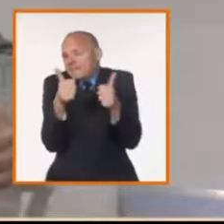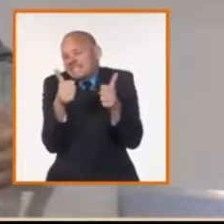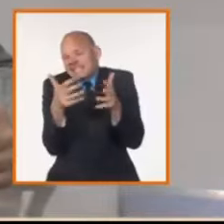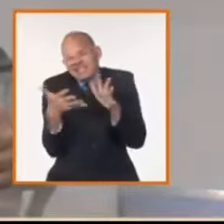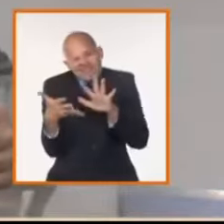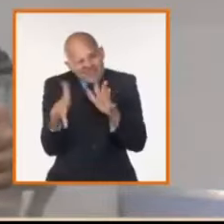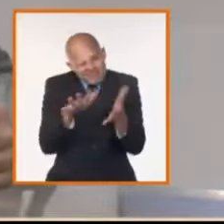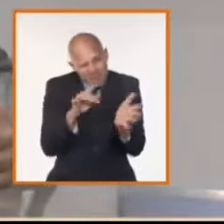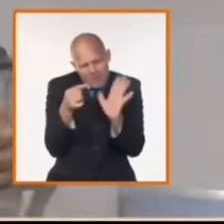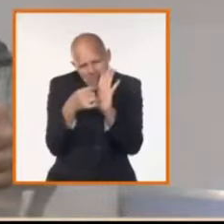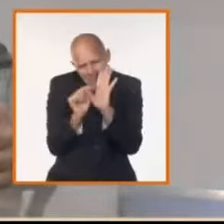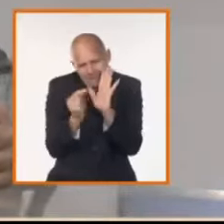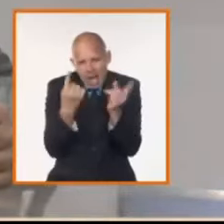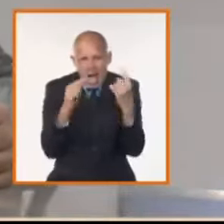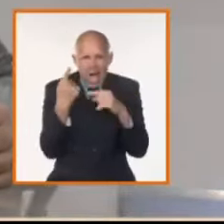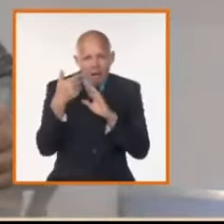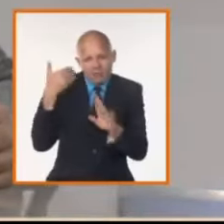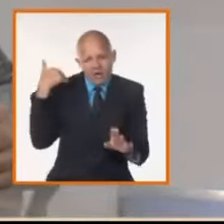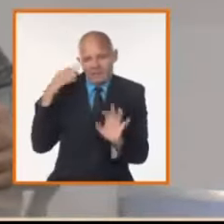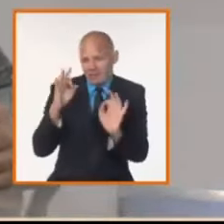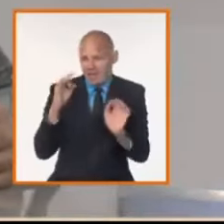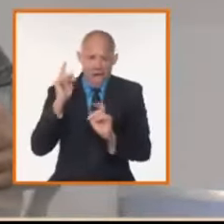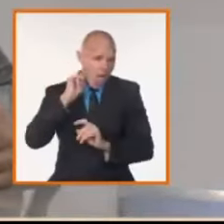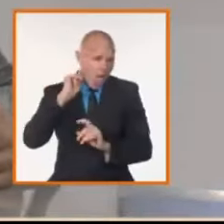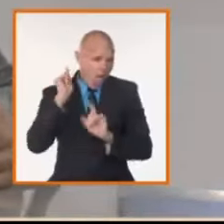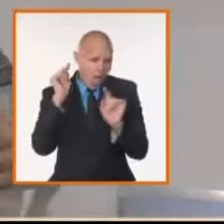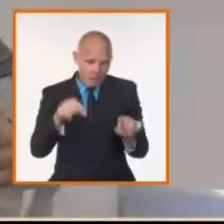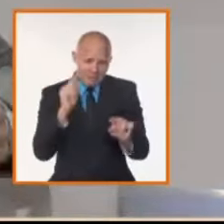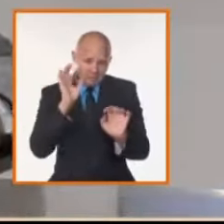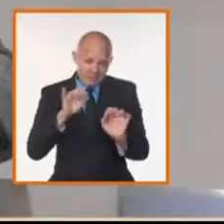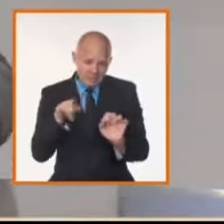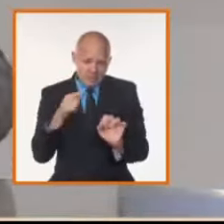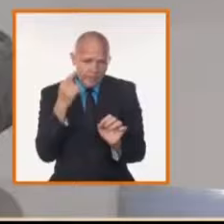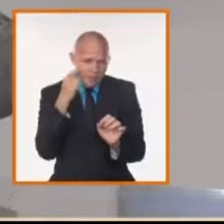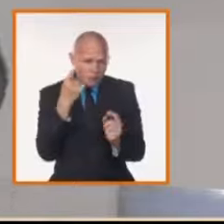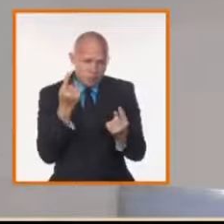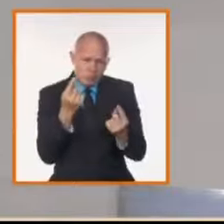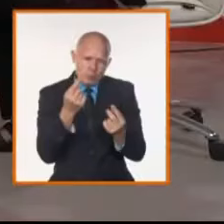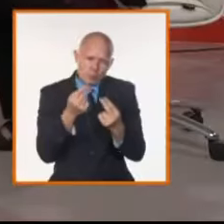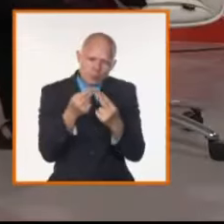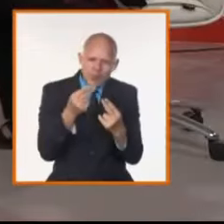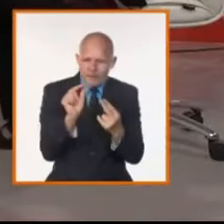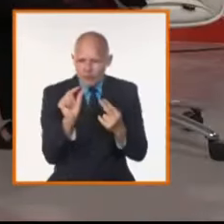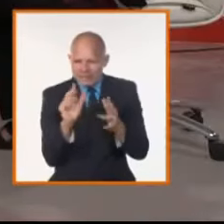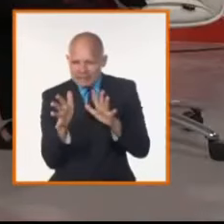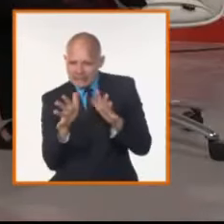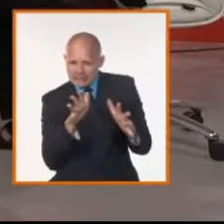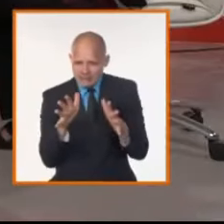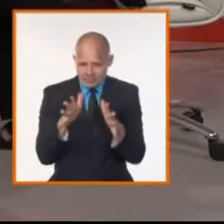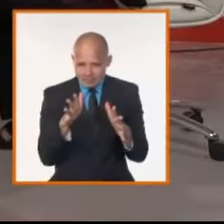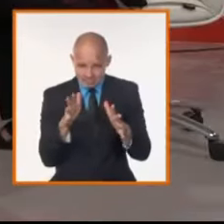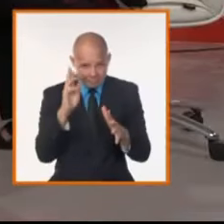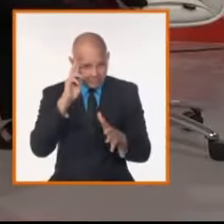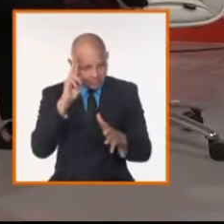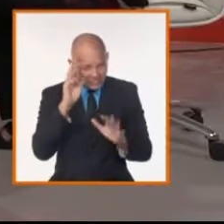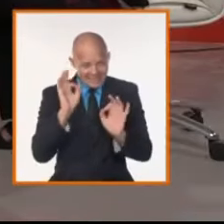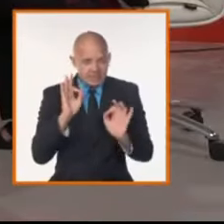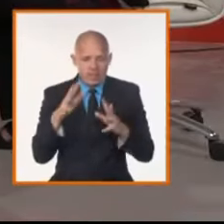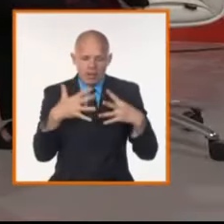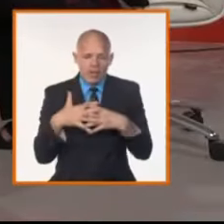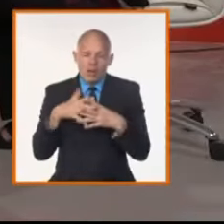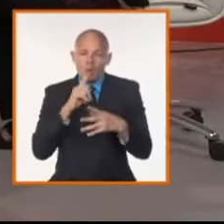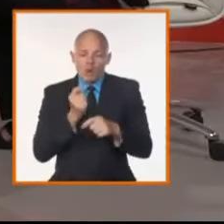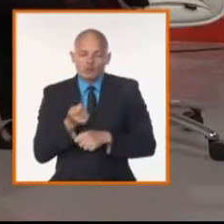parte este acercamiento de Estados Unidos en la década de 70 con china fue para meter la la cuña contra la unión